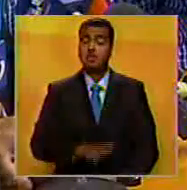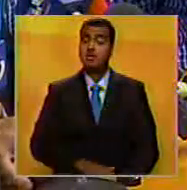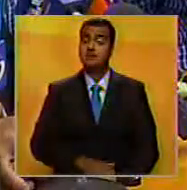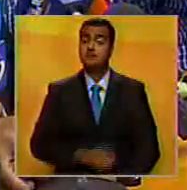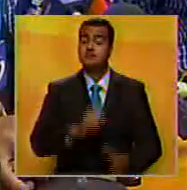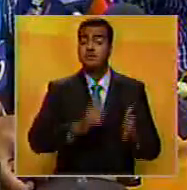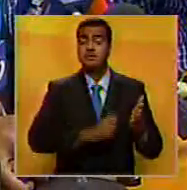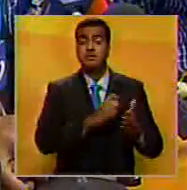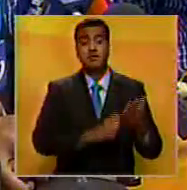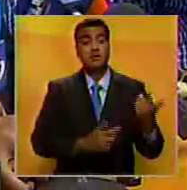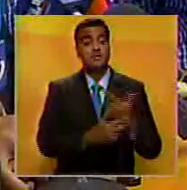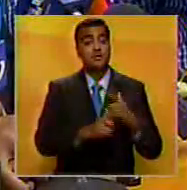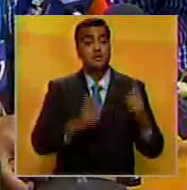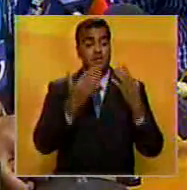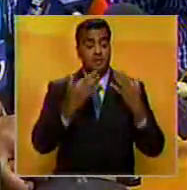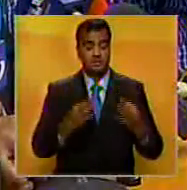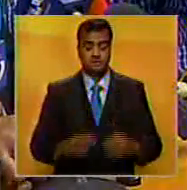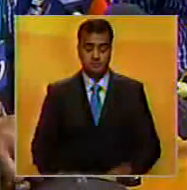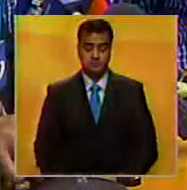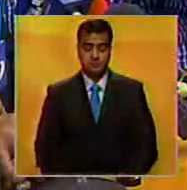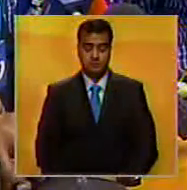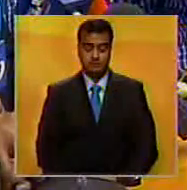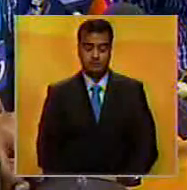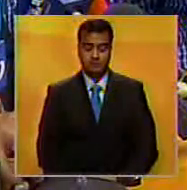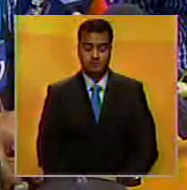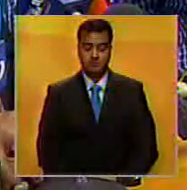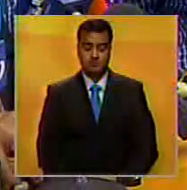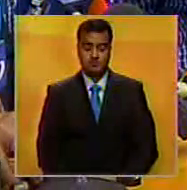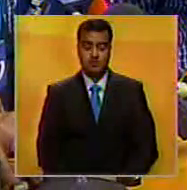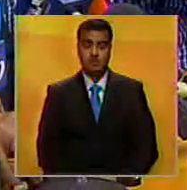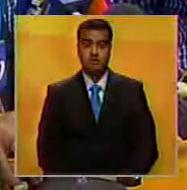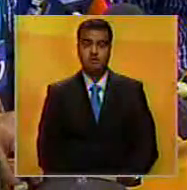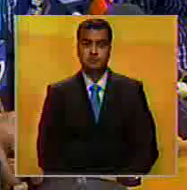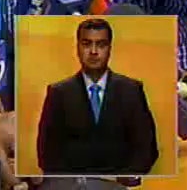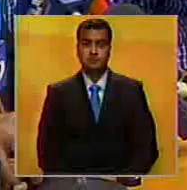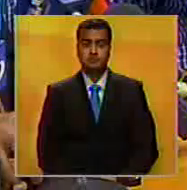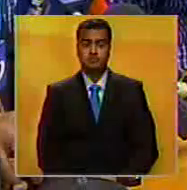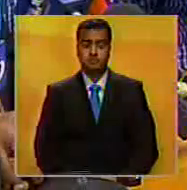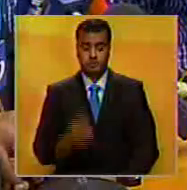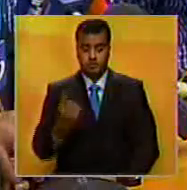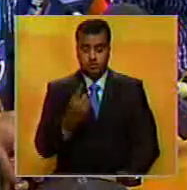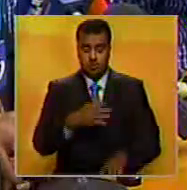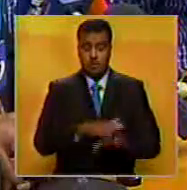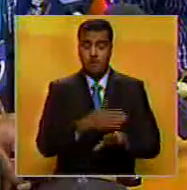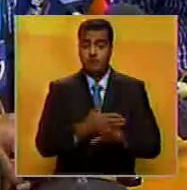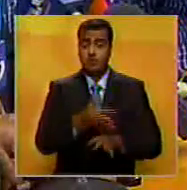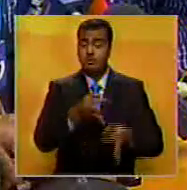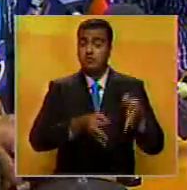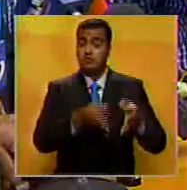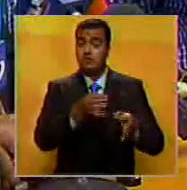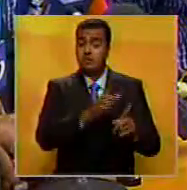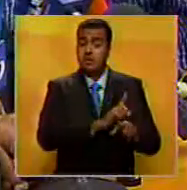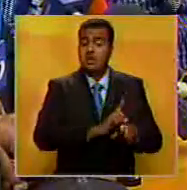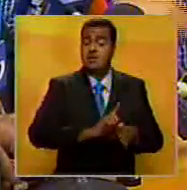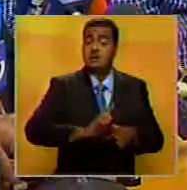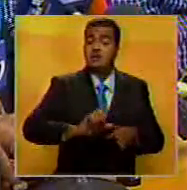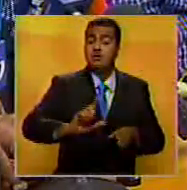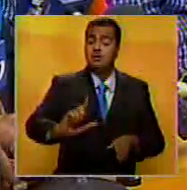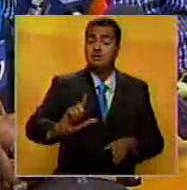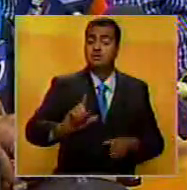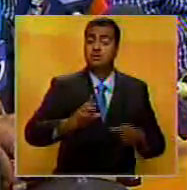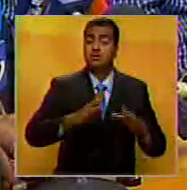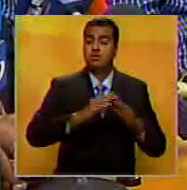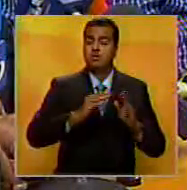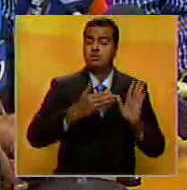innecesariamente privadas preventivamente de su libertad, solo porque los tribunales, siguiendo una línea que definitivamente